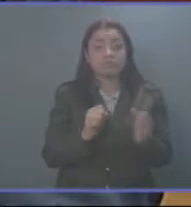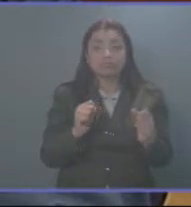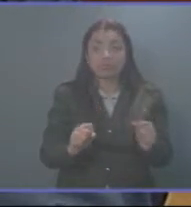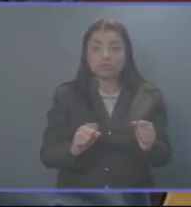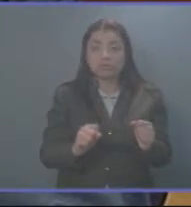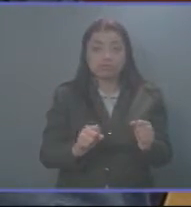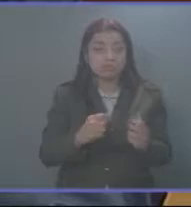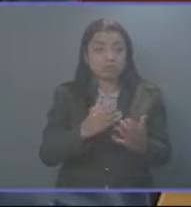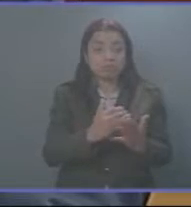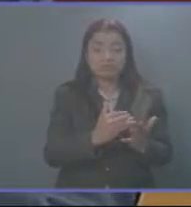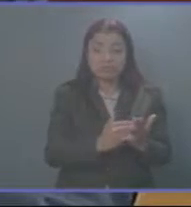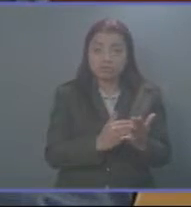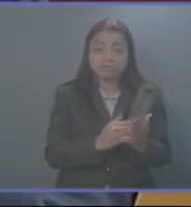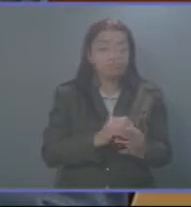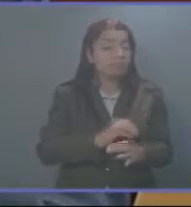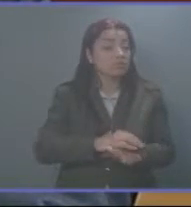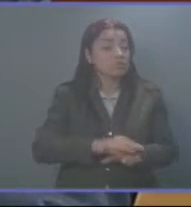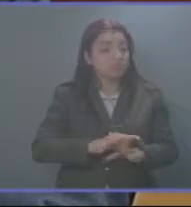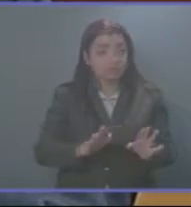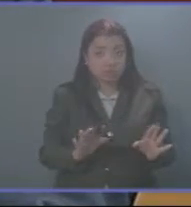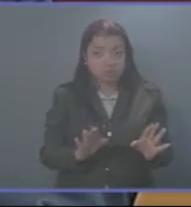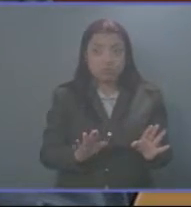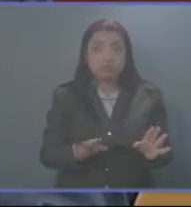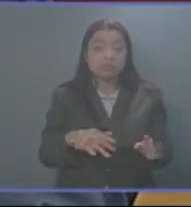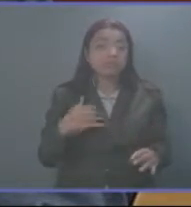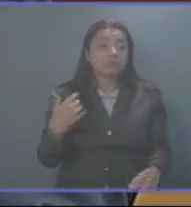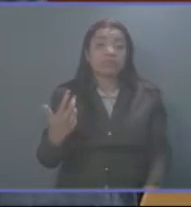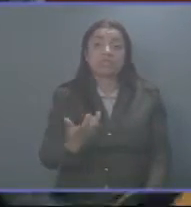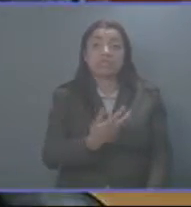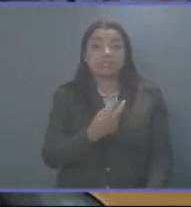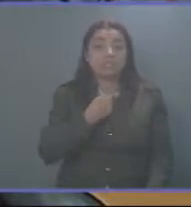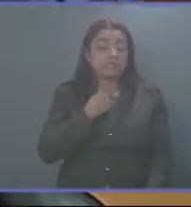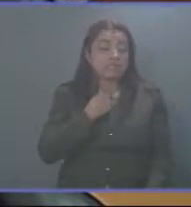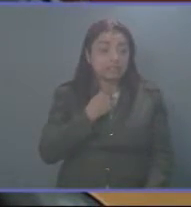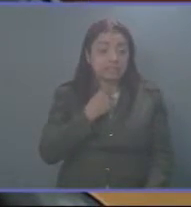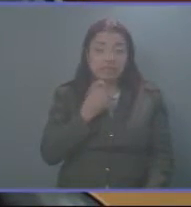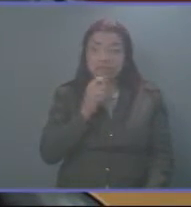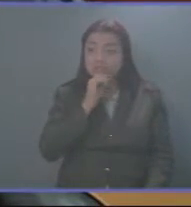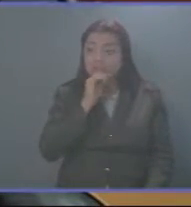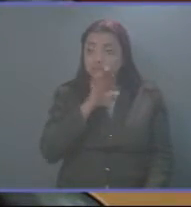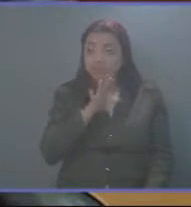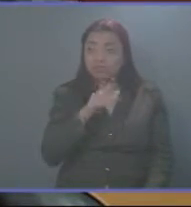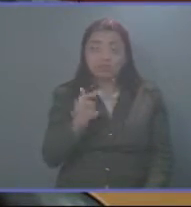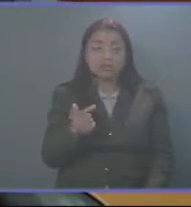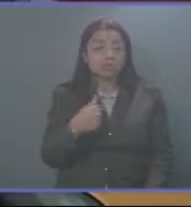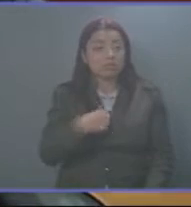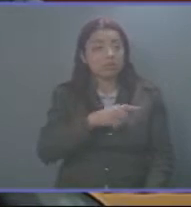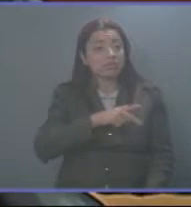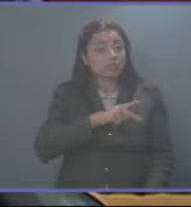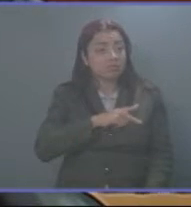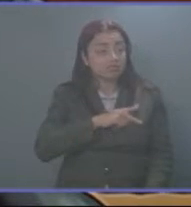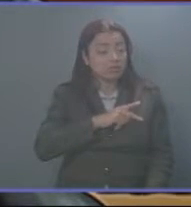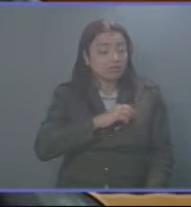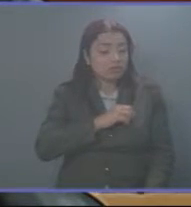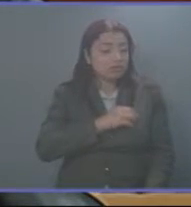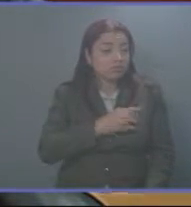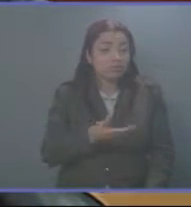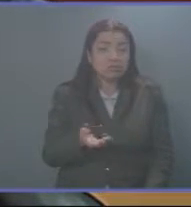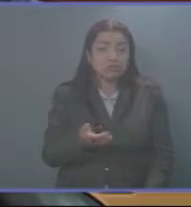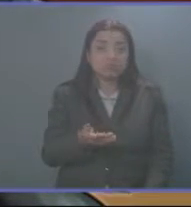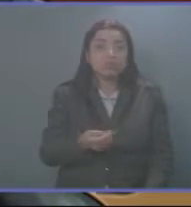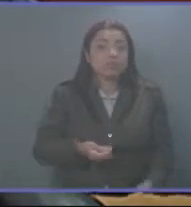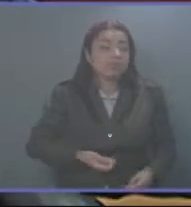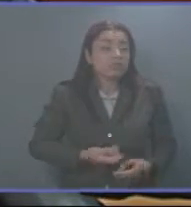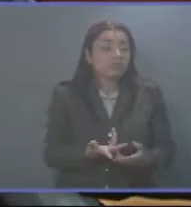estos reconocimientos. De lo contrario, corremos el riesgo, no hablo personalizando y lo